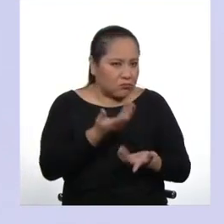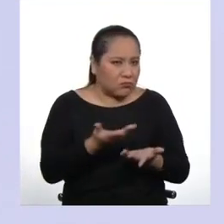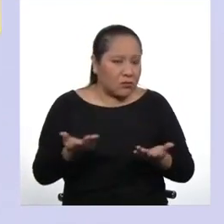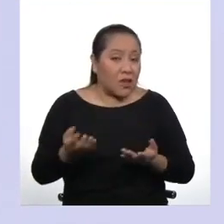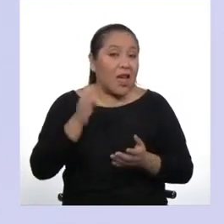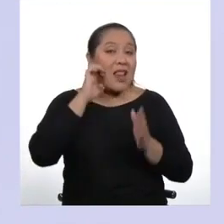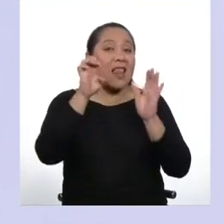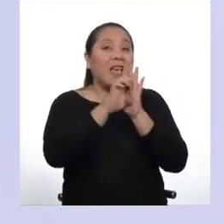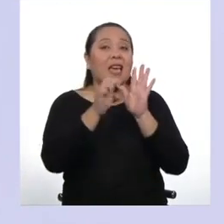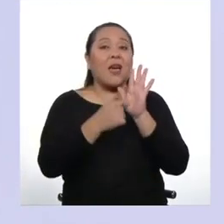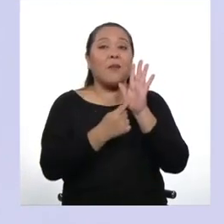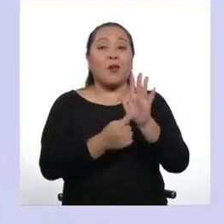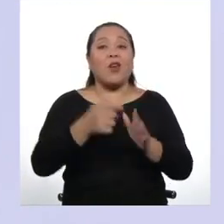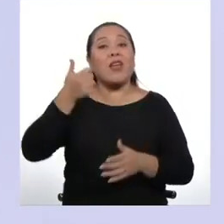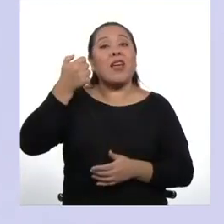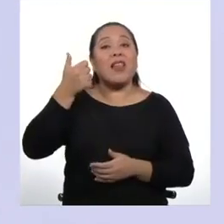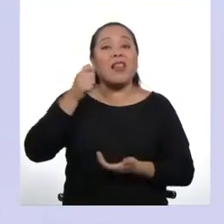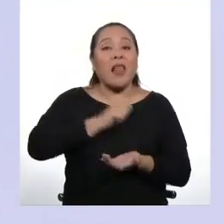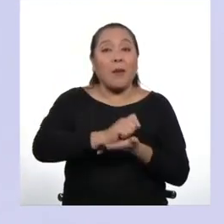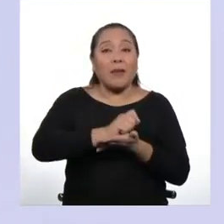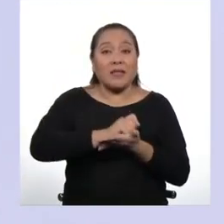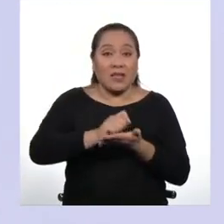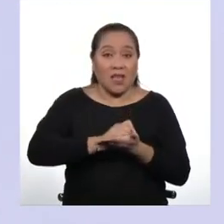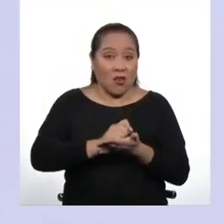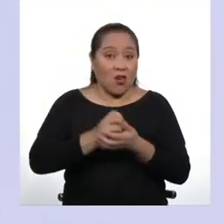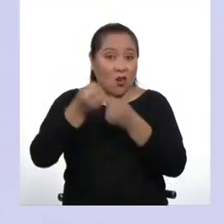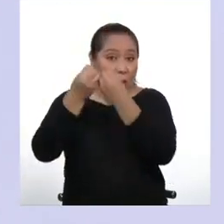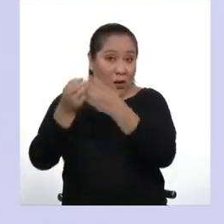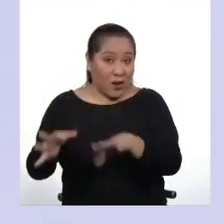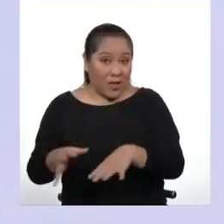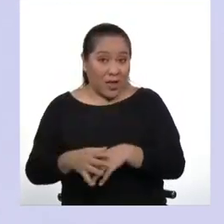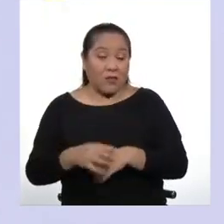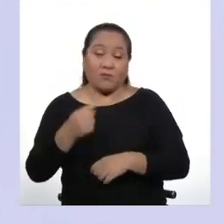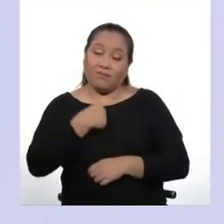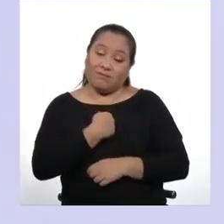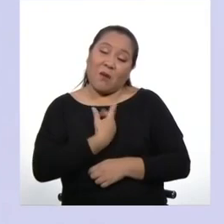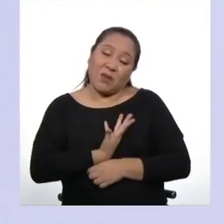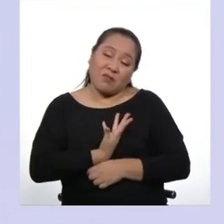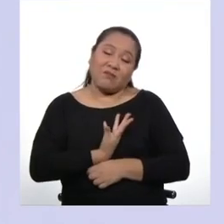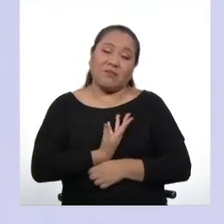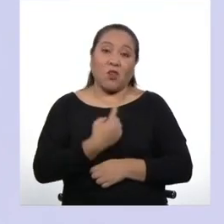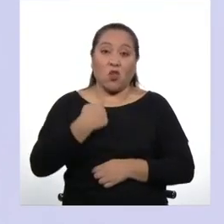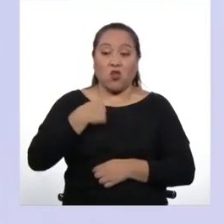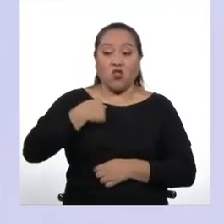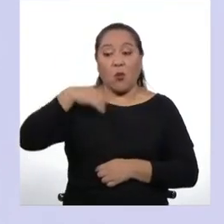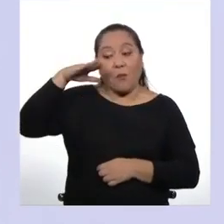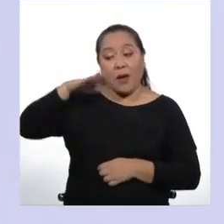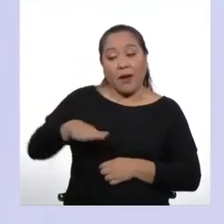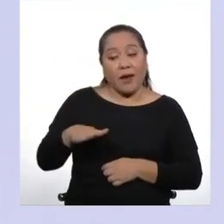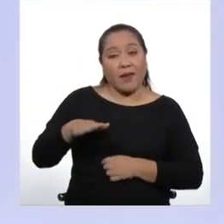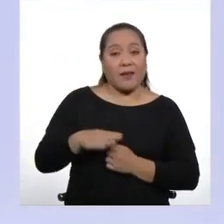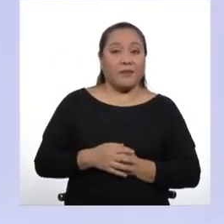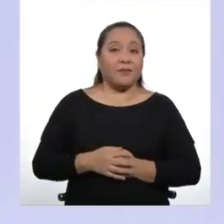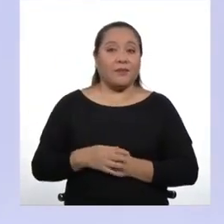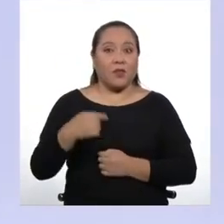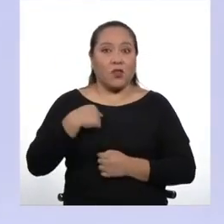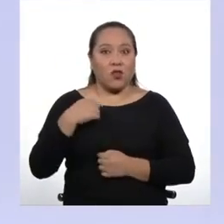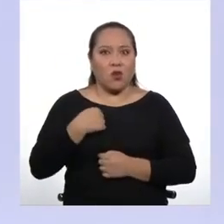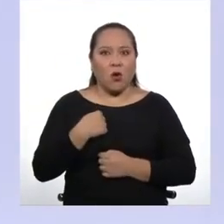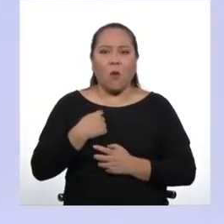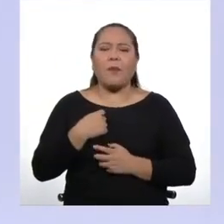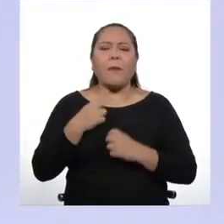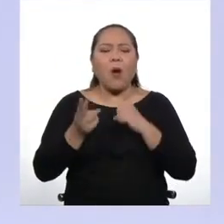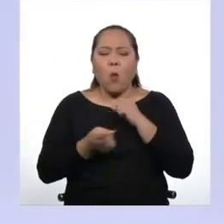que les puse sobre el lapicero prestado que lo perdieron, me pasó a mí cuando era pequeña. Yo había